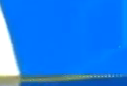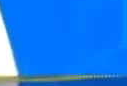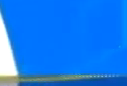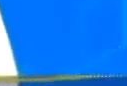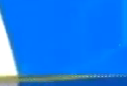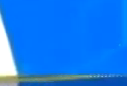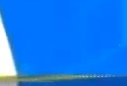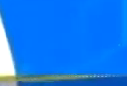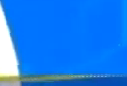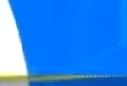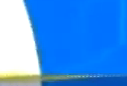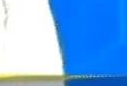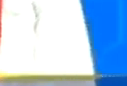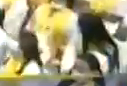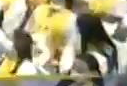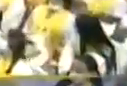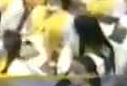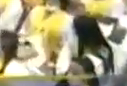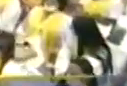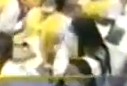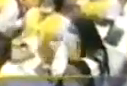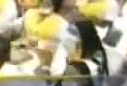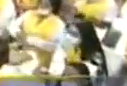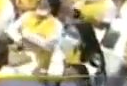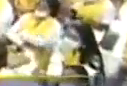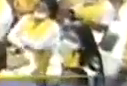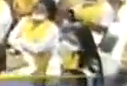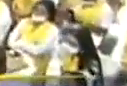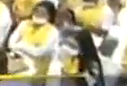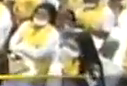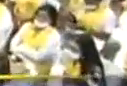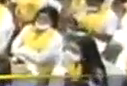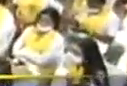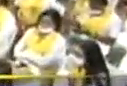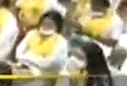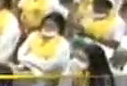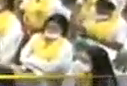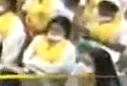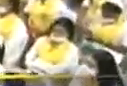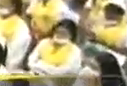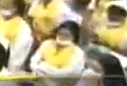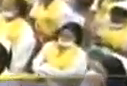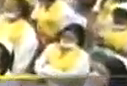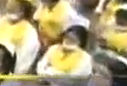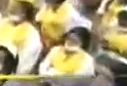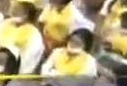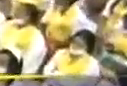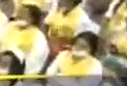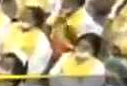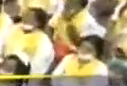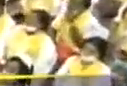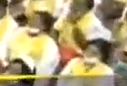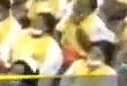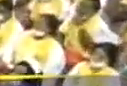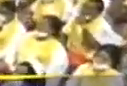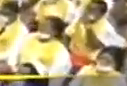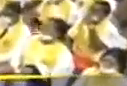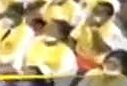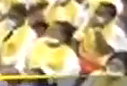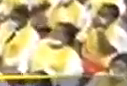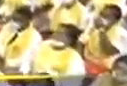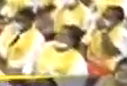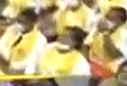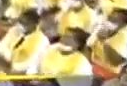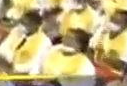También hay que mencionar que ya son más de 8 años los que esta Universidad de las Ciencias de la Salud tiene graduando